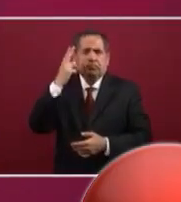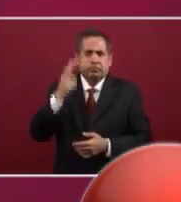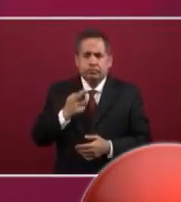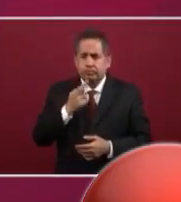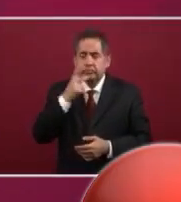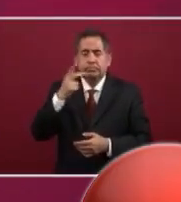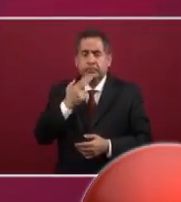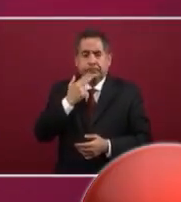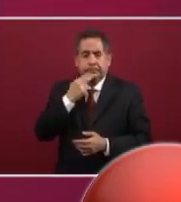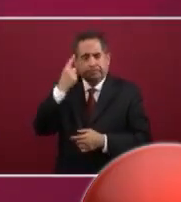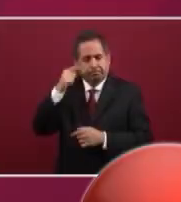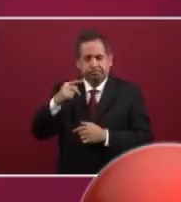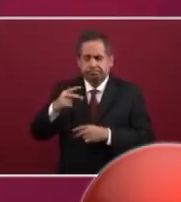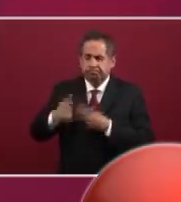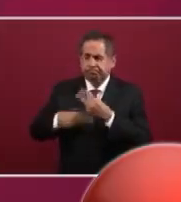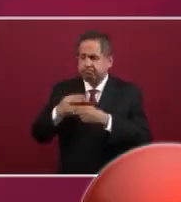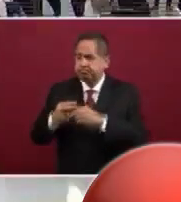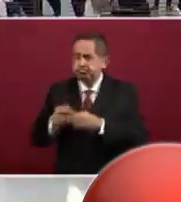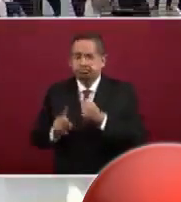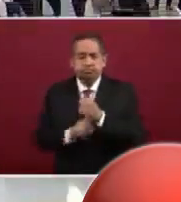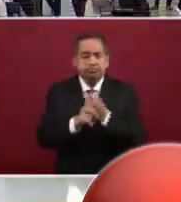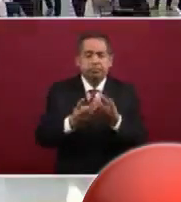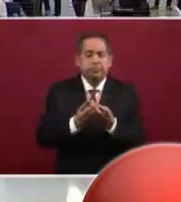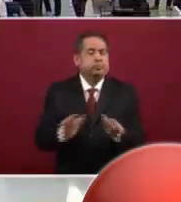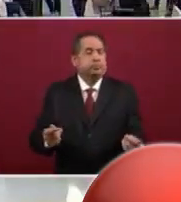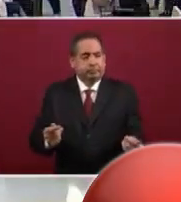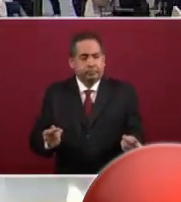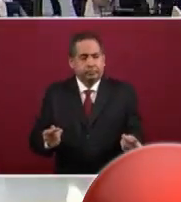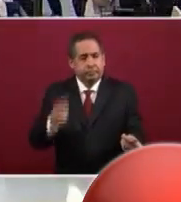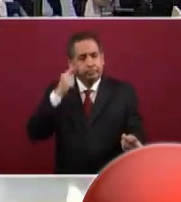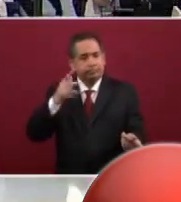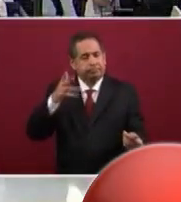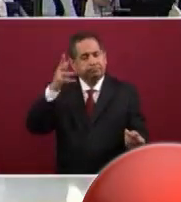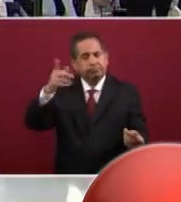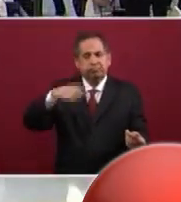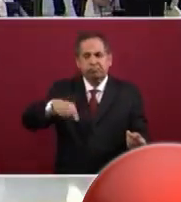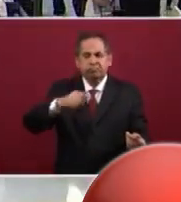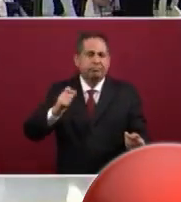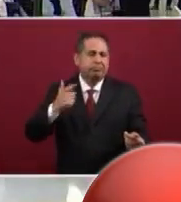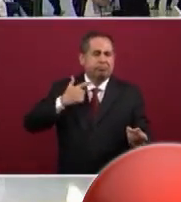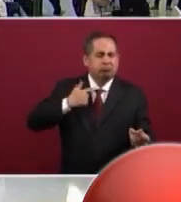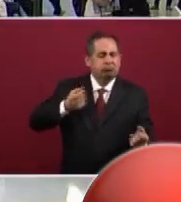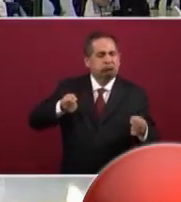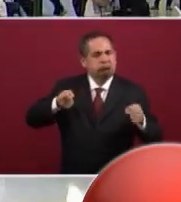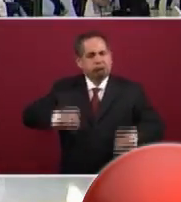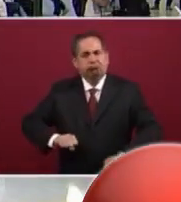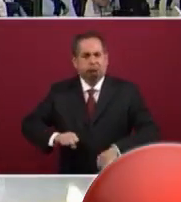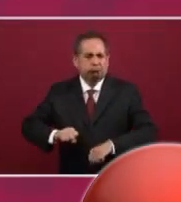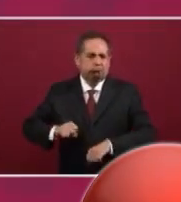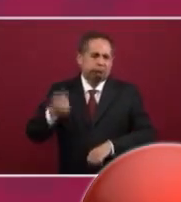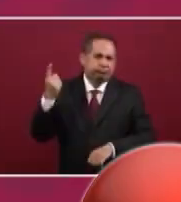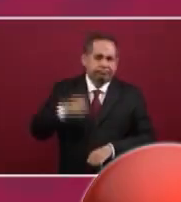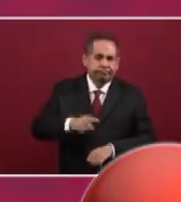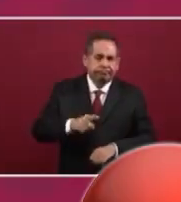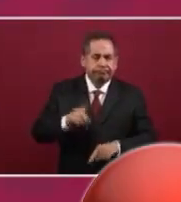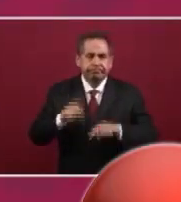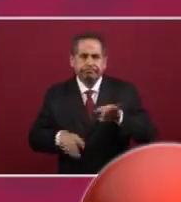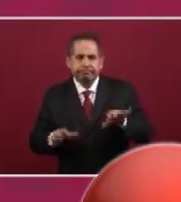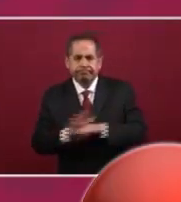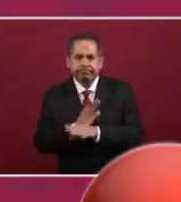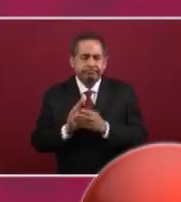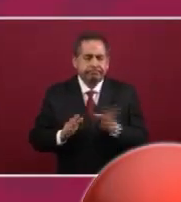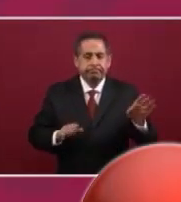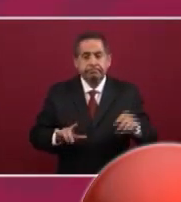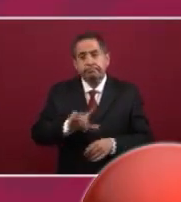a la crisis y al predominio de la dictadura. Y luego tuvimos un